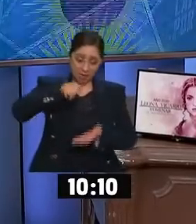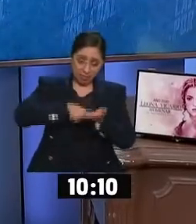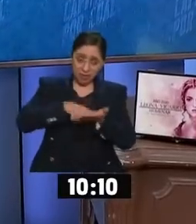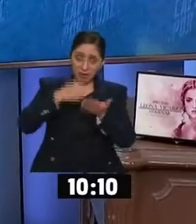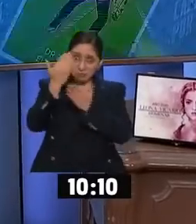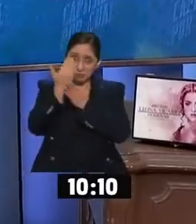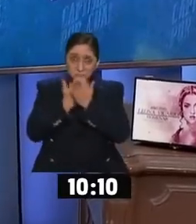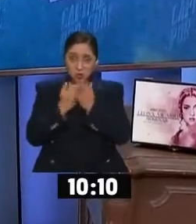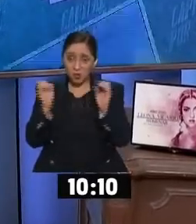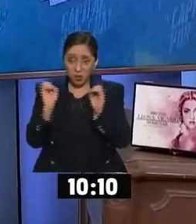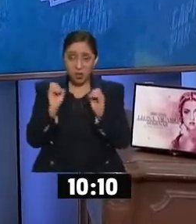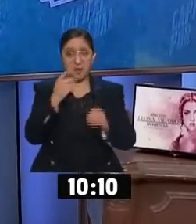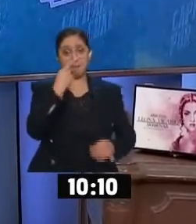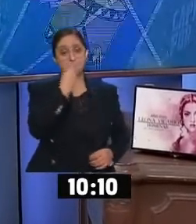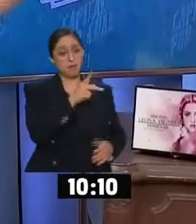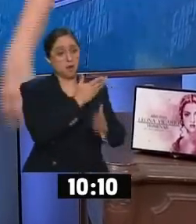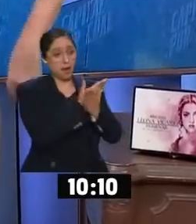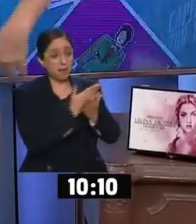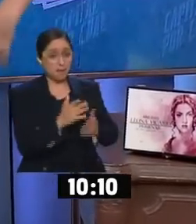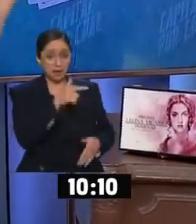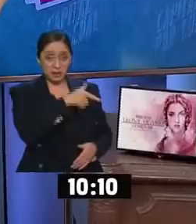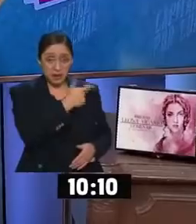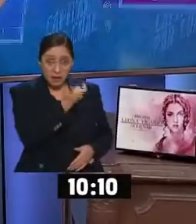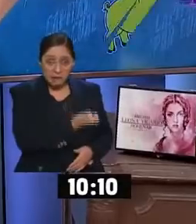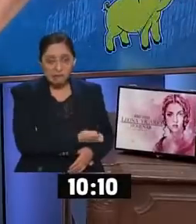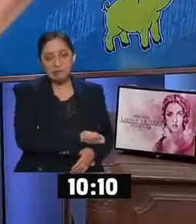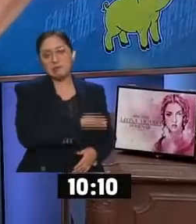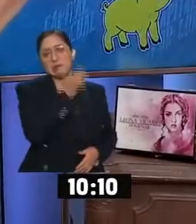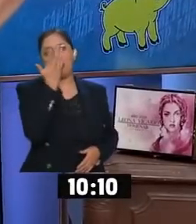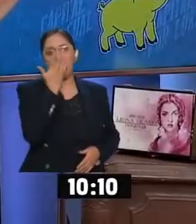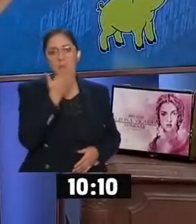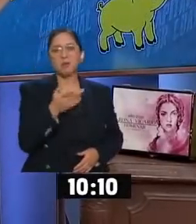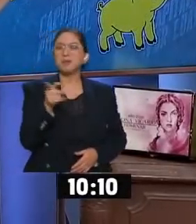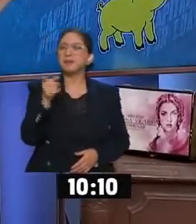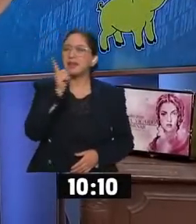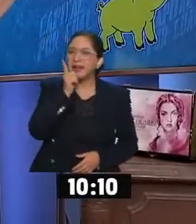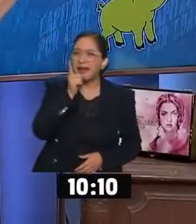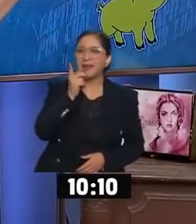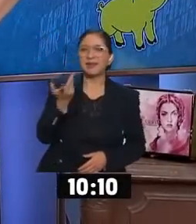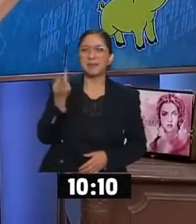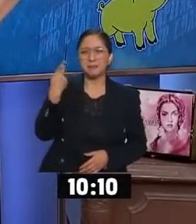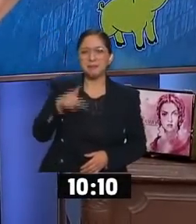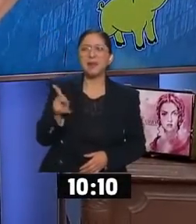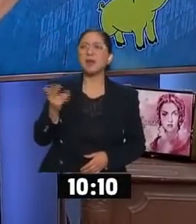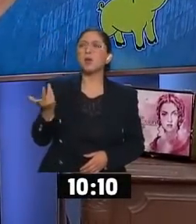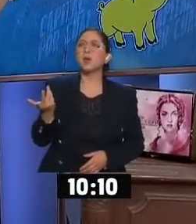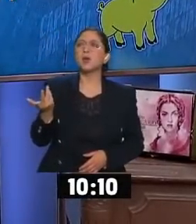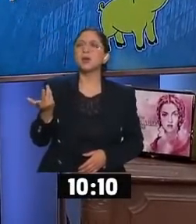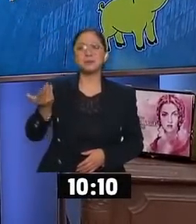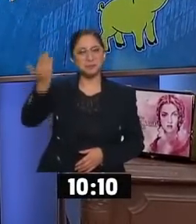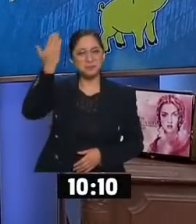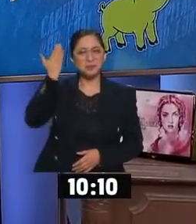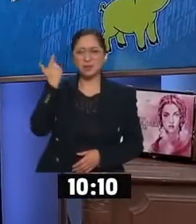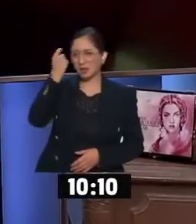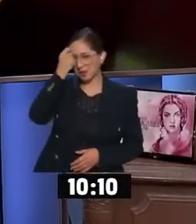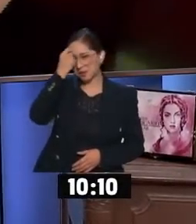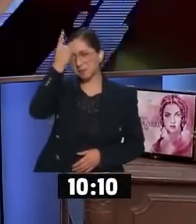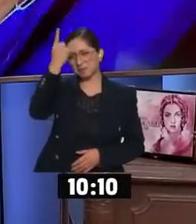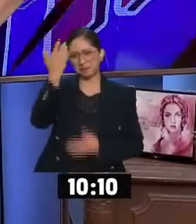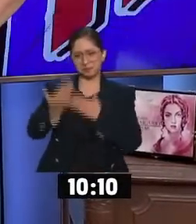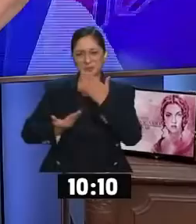caras, ¿no? Ese es un problema grave. Pero fíjate que hubo una iniciativa aquí en